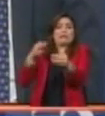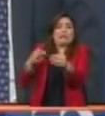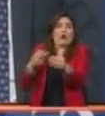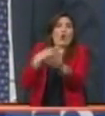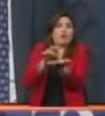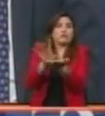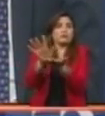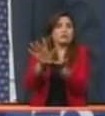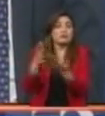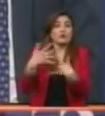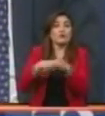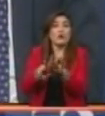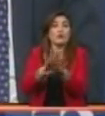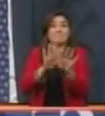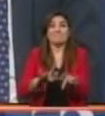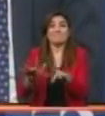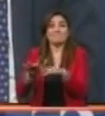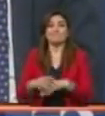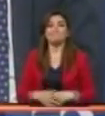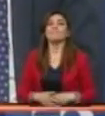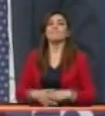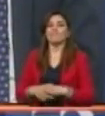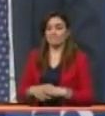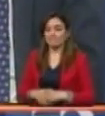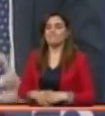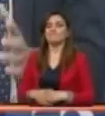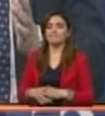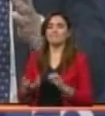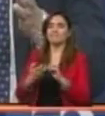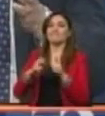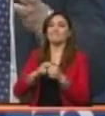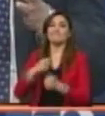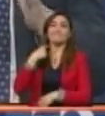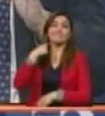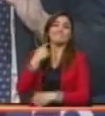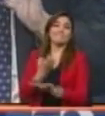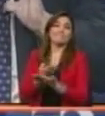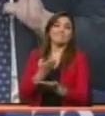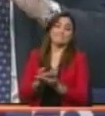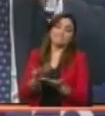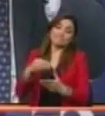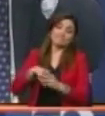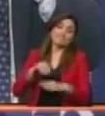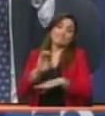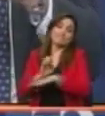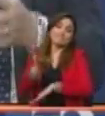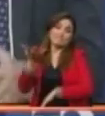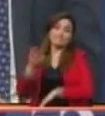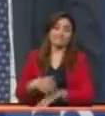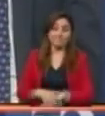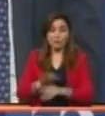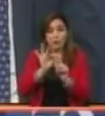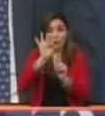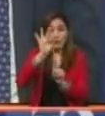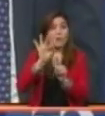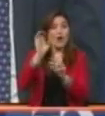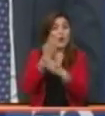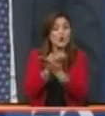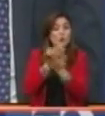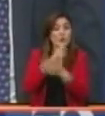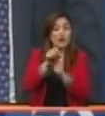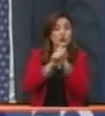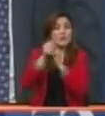secretarías. Sí, forma parte de la crisis que estamos viviendo, ¿no? Si bien es cierto, las cifras de crecimiento económico para